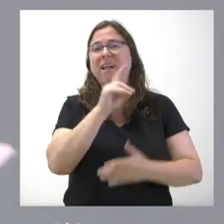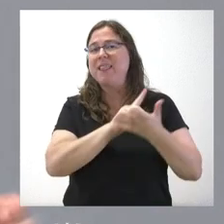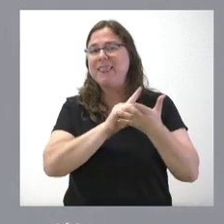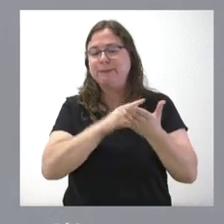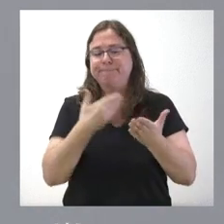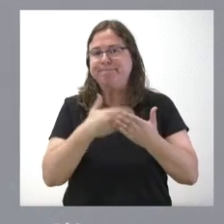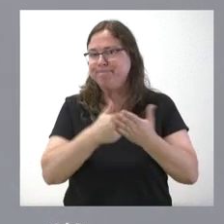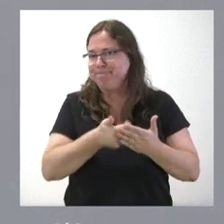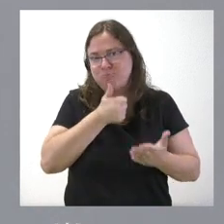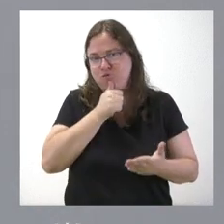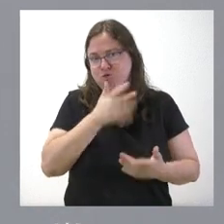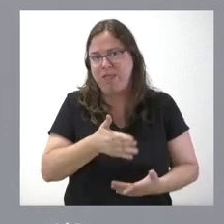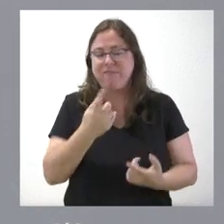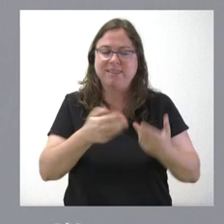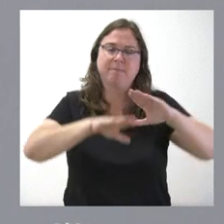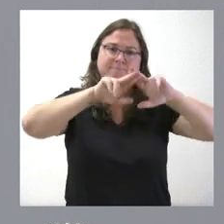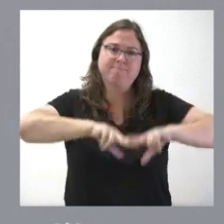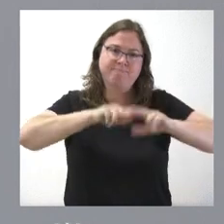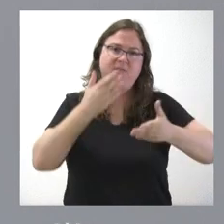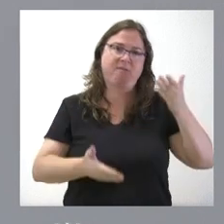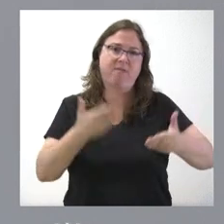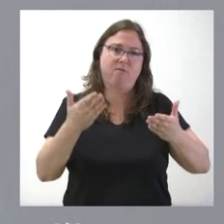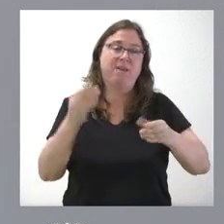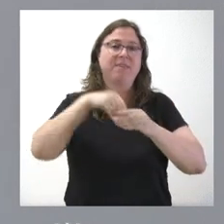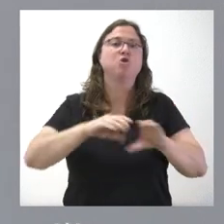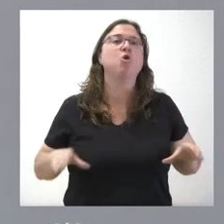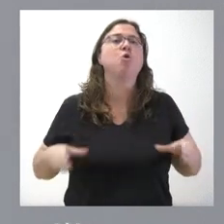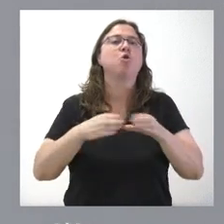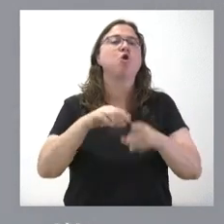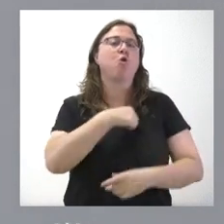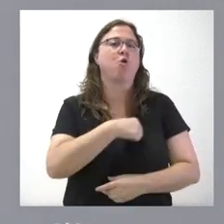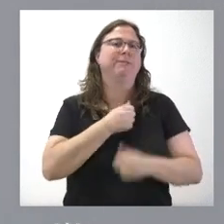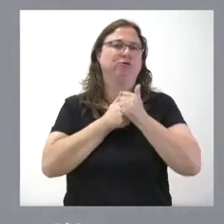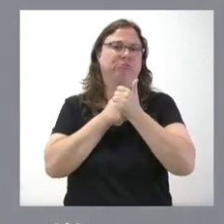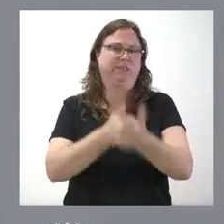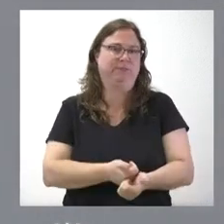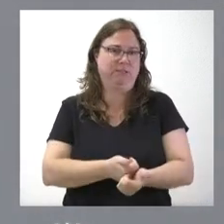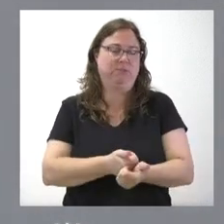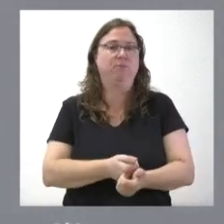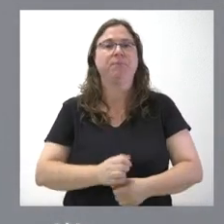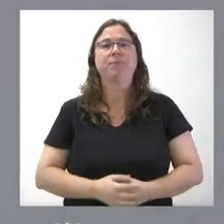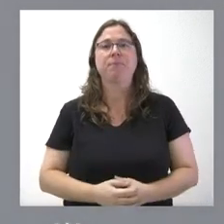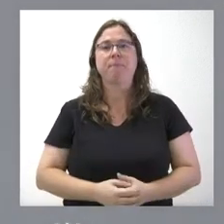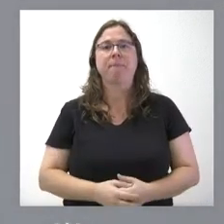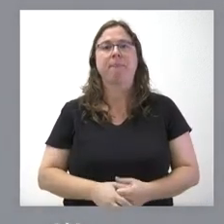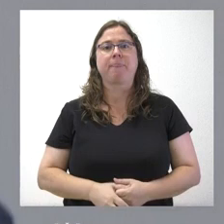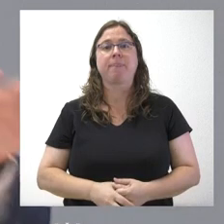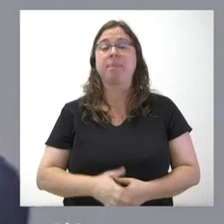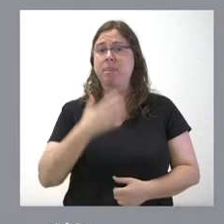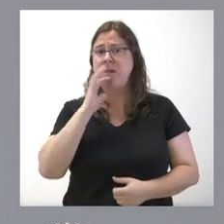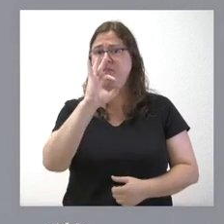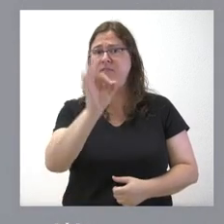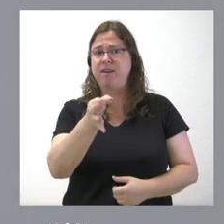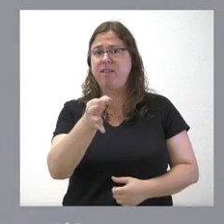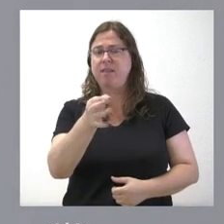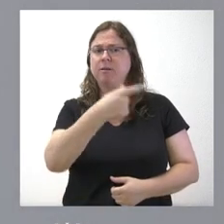certificado no ha sido evaluado En las reuniones de las comisiones de seguimiento ante la Unión Europea sí que es por